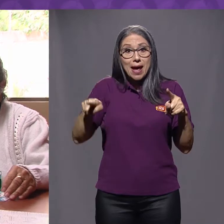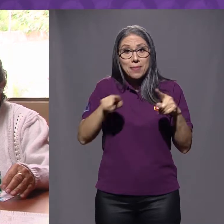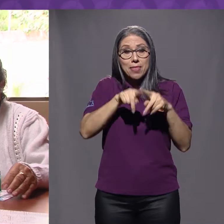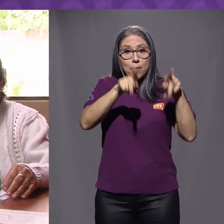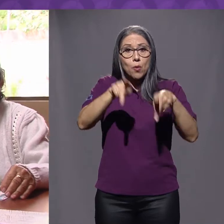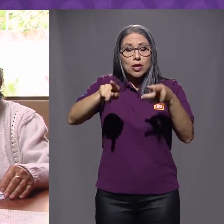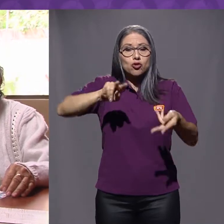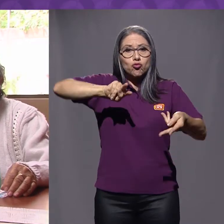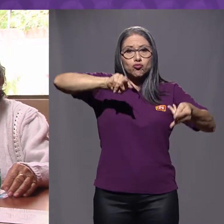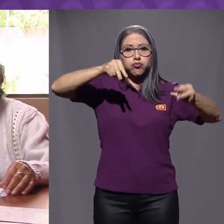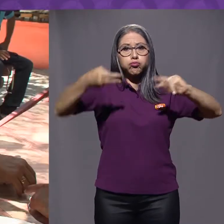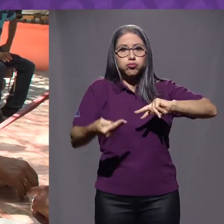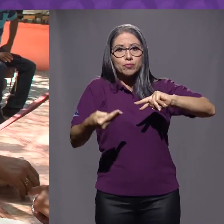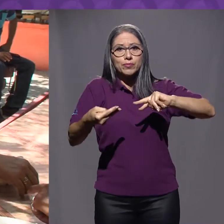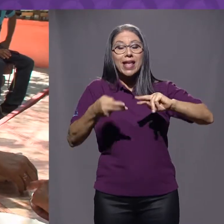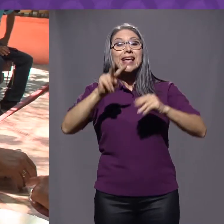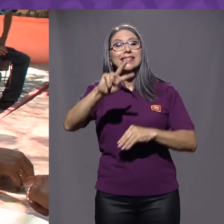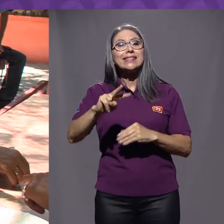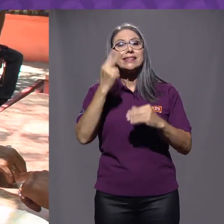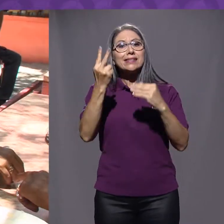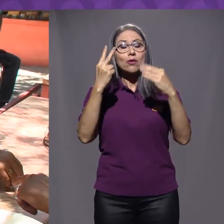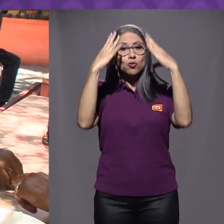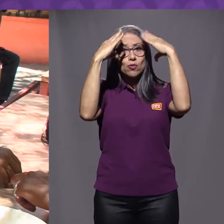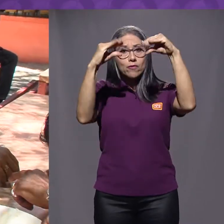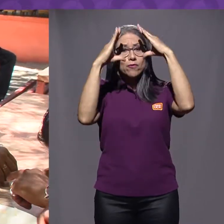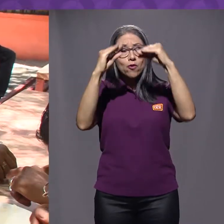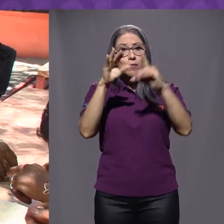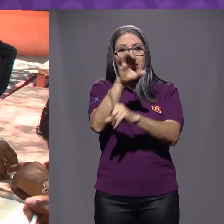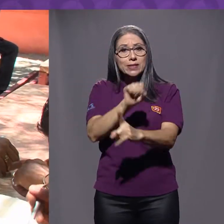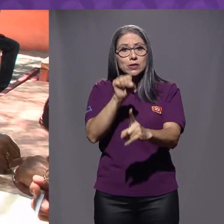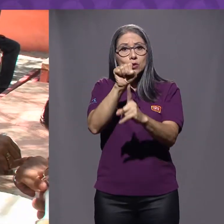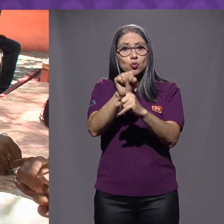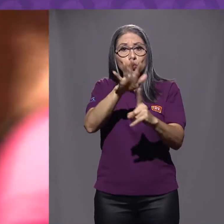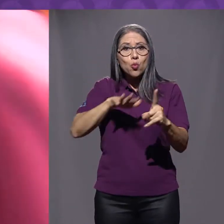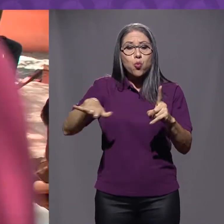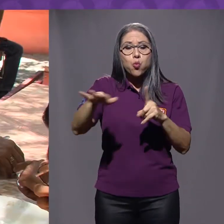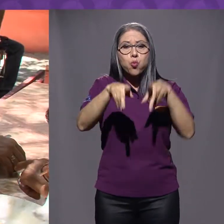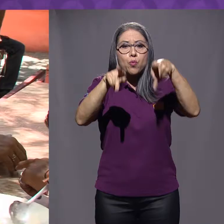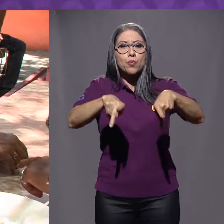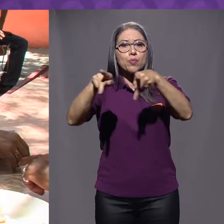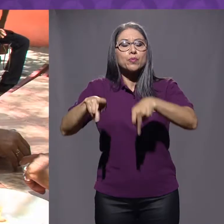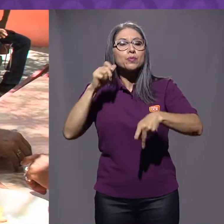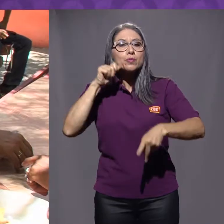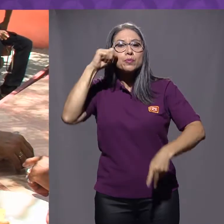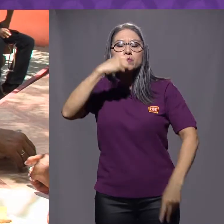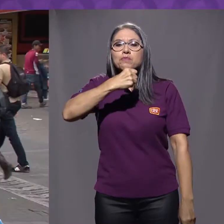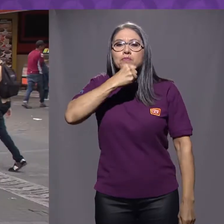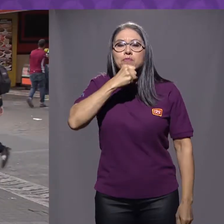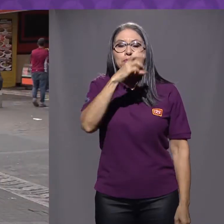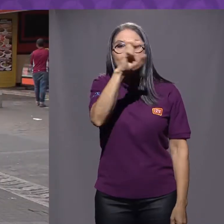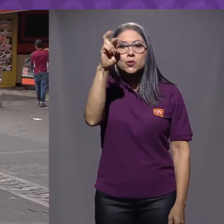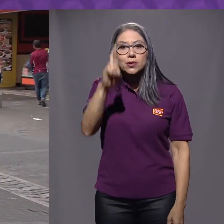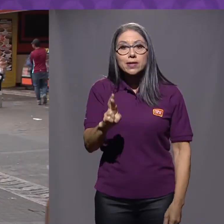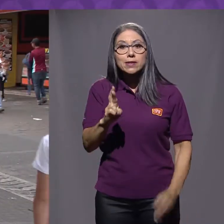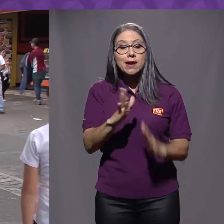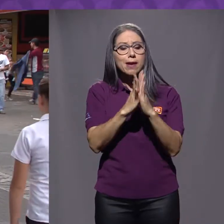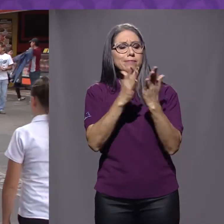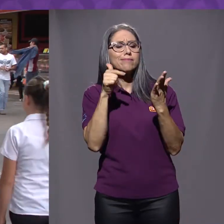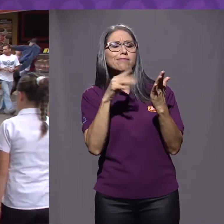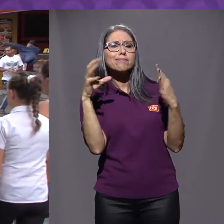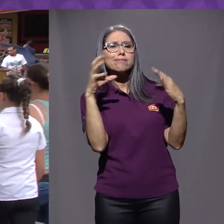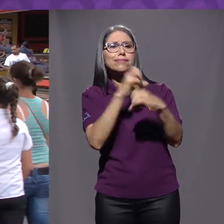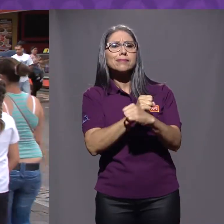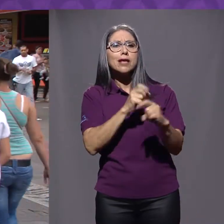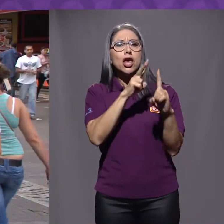de población. Según el segundo informe de estado de la situación de las personas adultas mayores en Costa Rica, entre